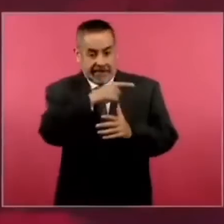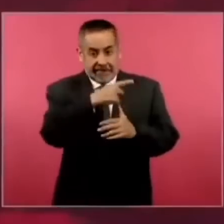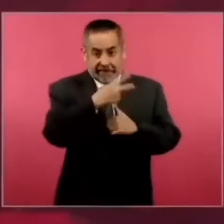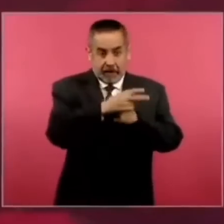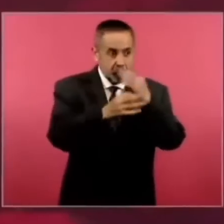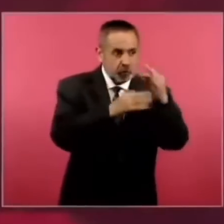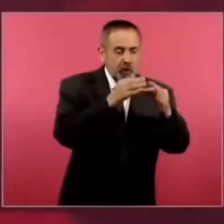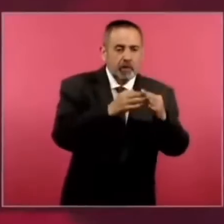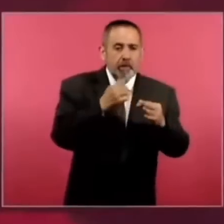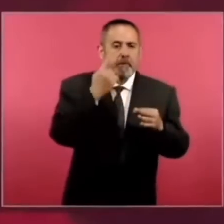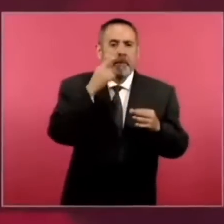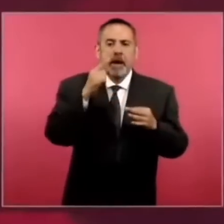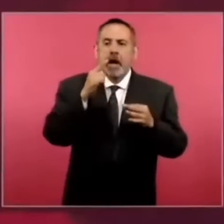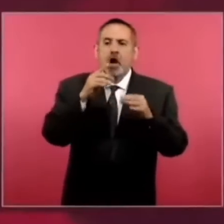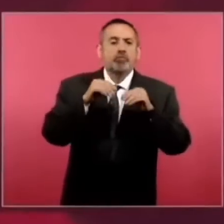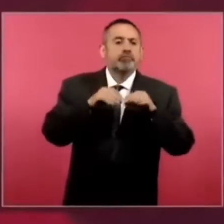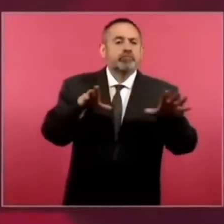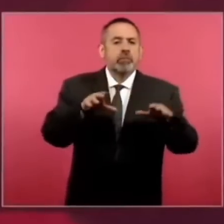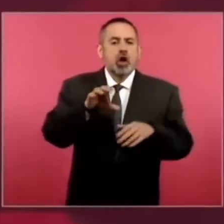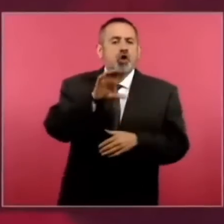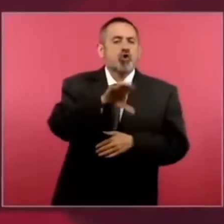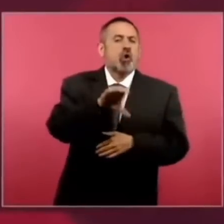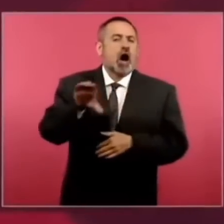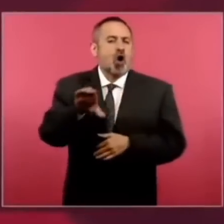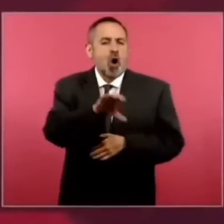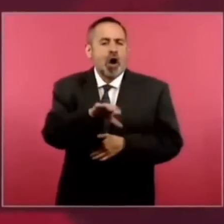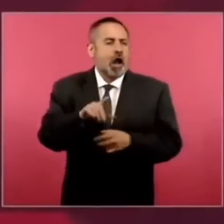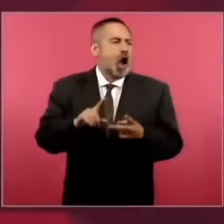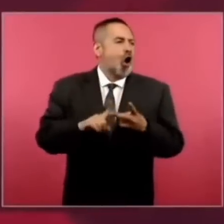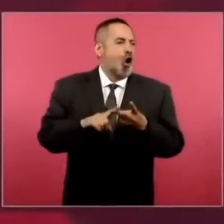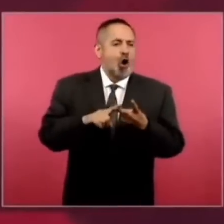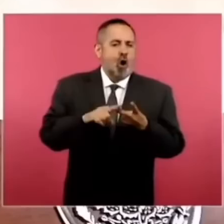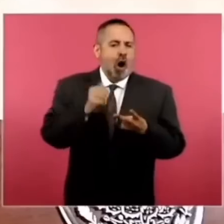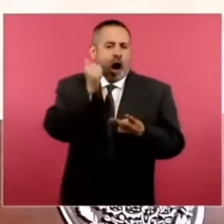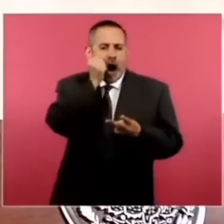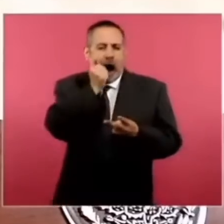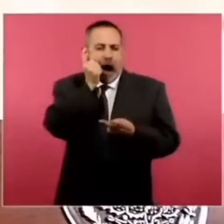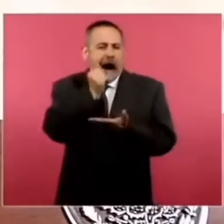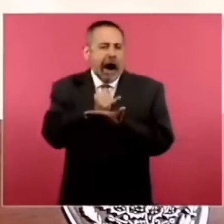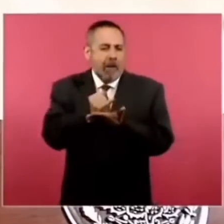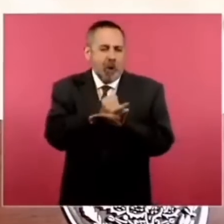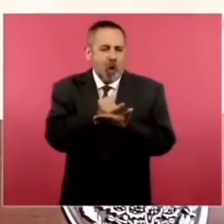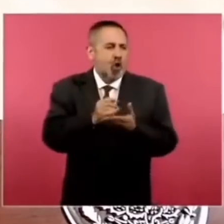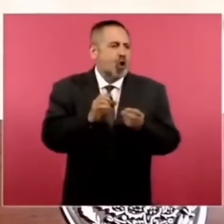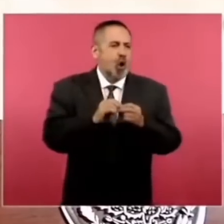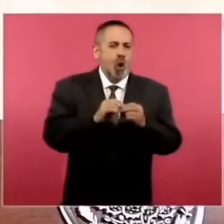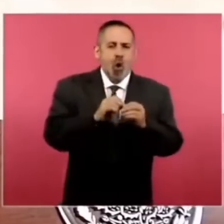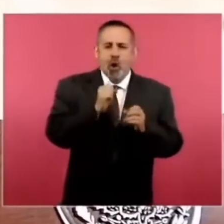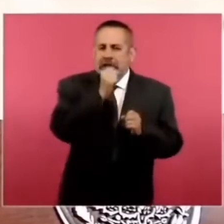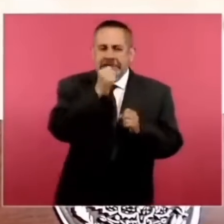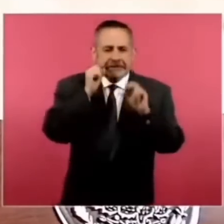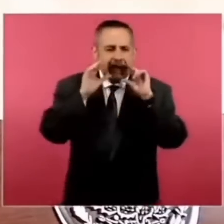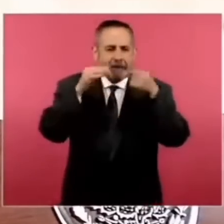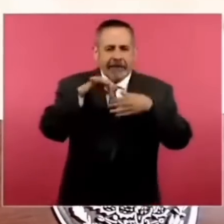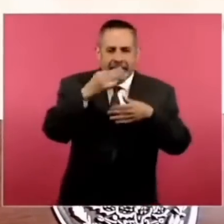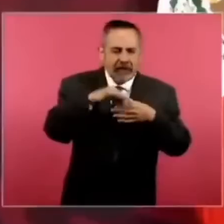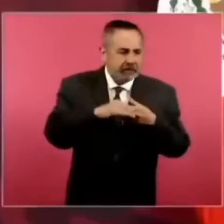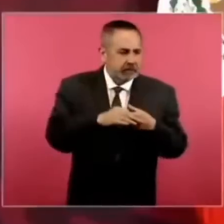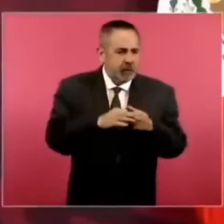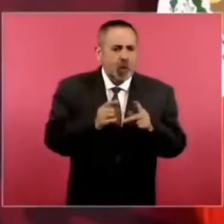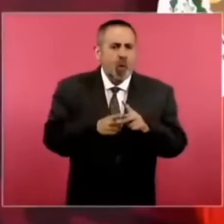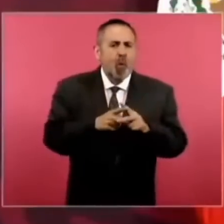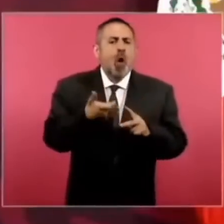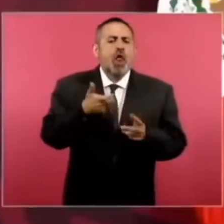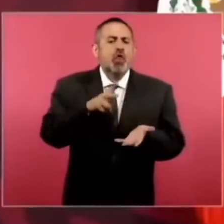o a un detergente o a la Sabrita, había una tarifa.